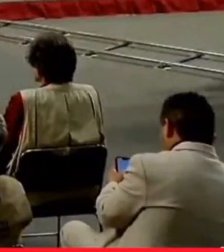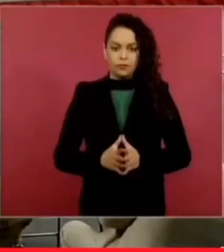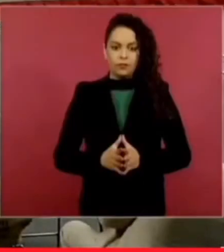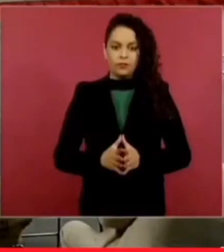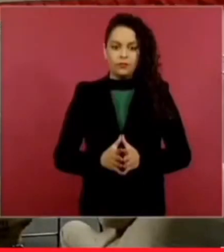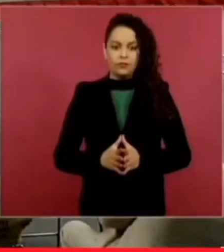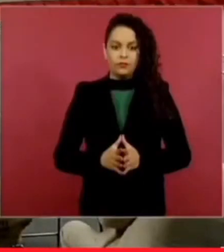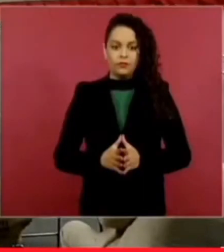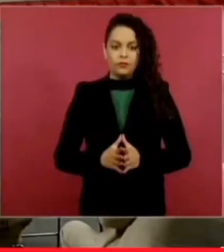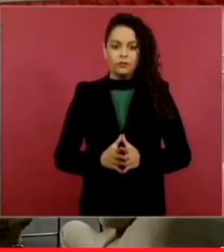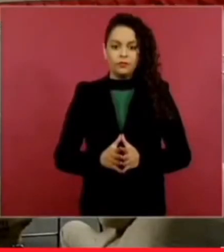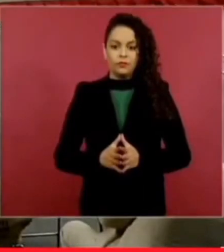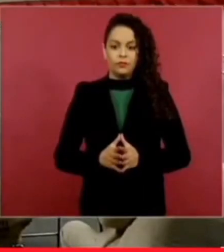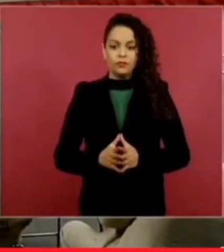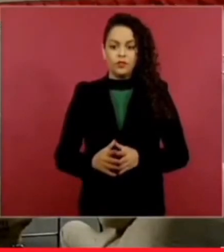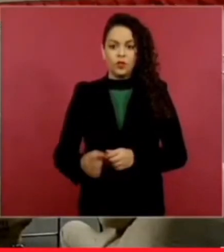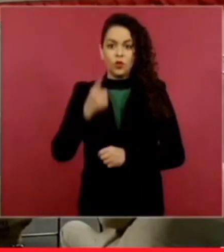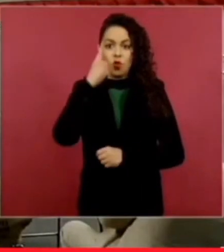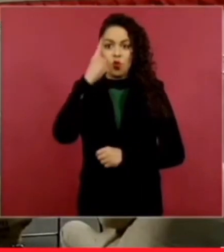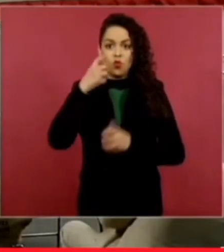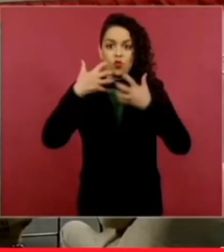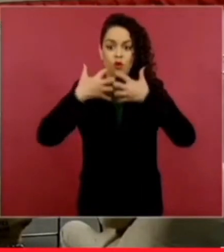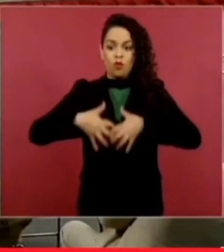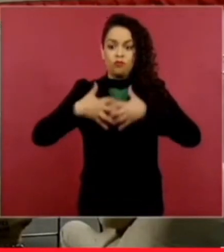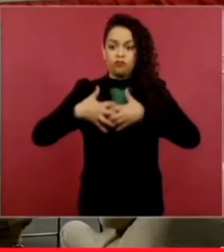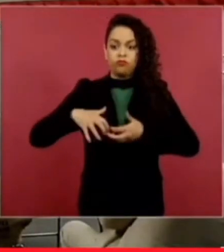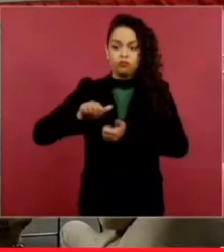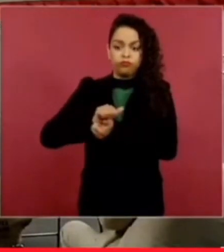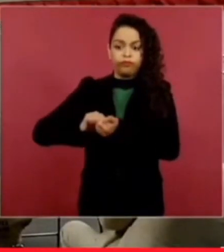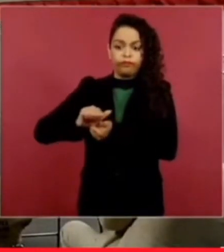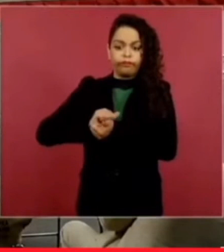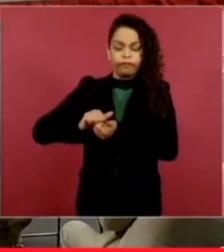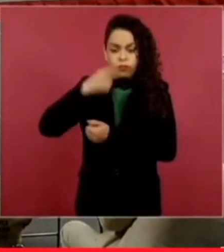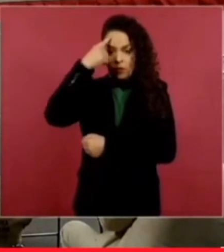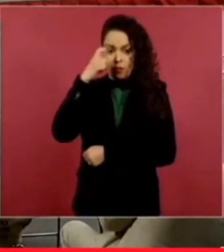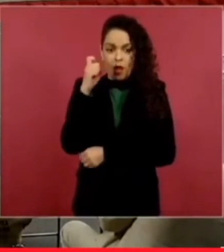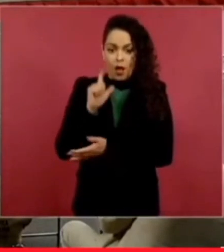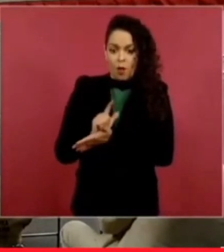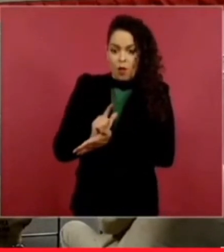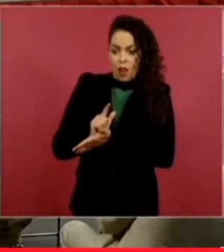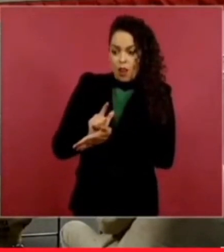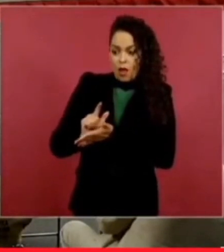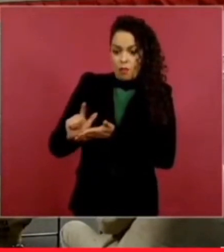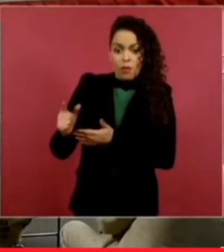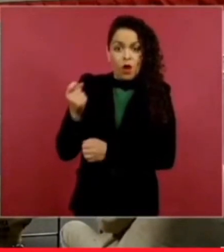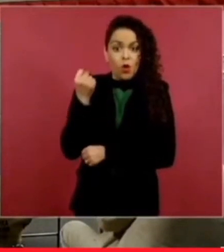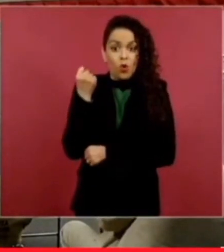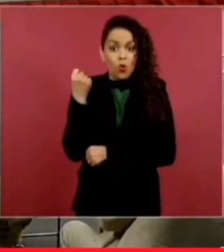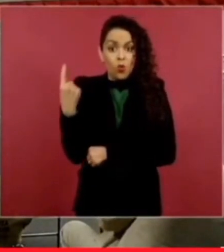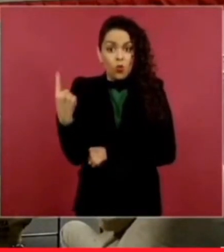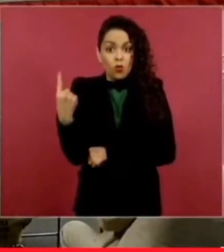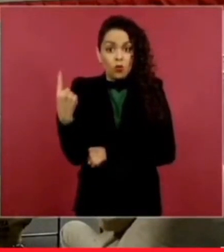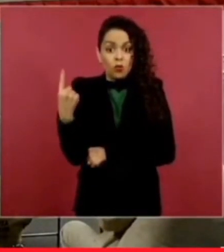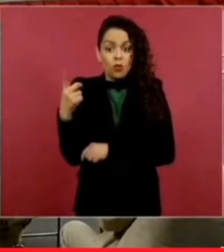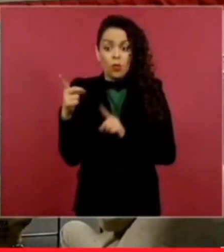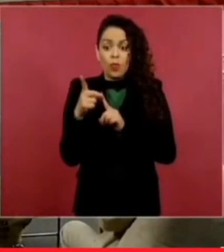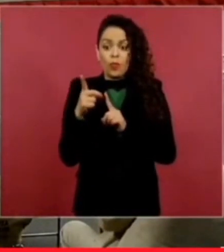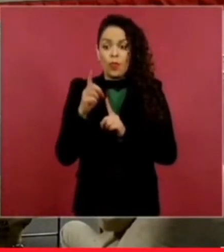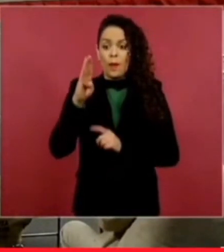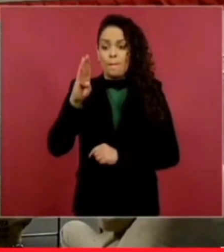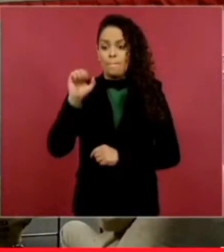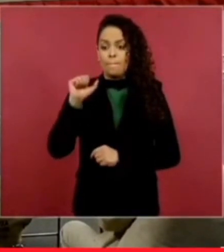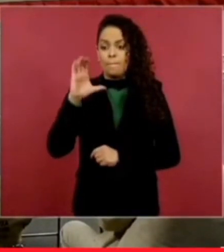potabilizadora, que más urgía a la gente era el agua. Una planta potabilizadora en Bacanuchi, que